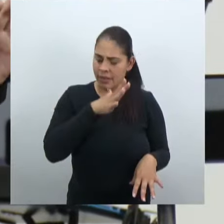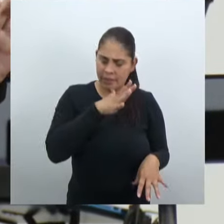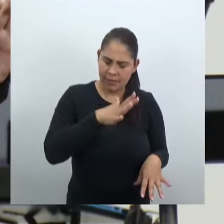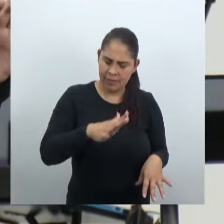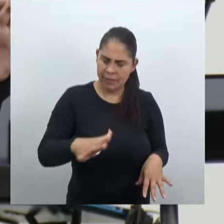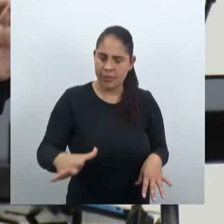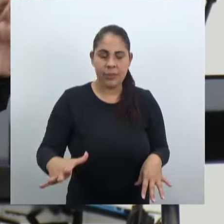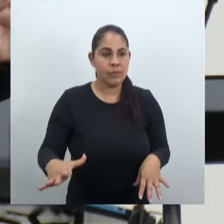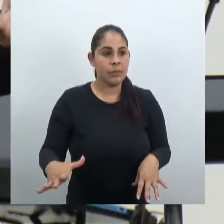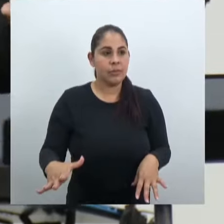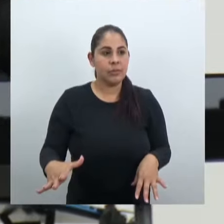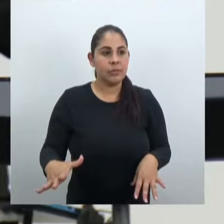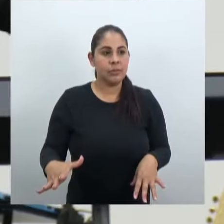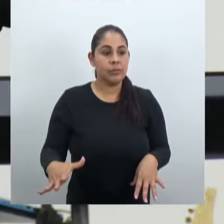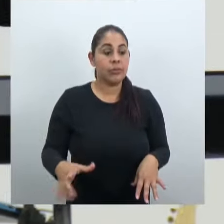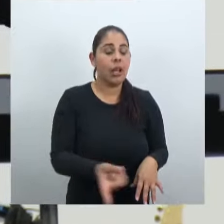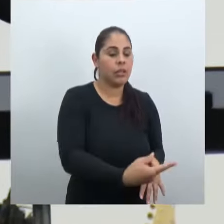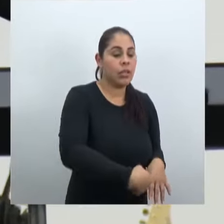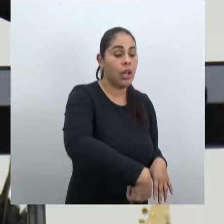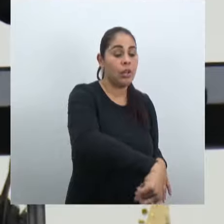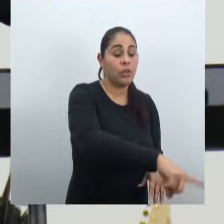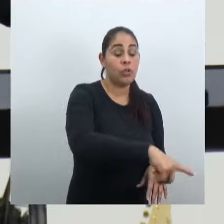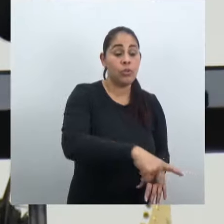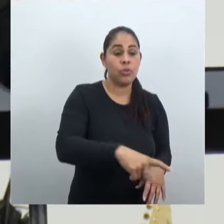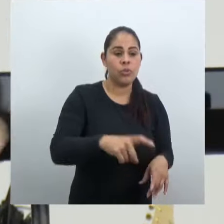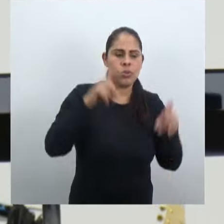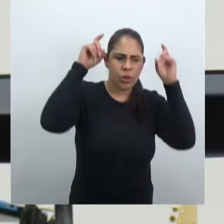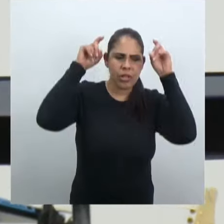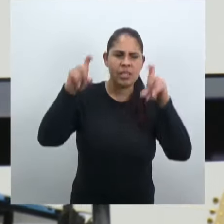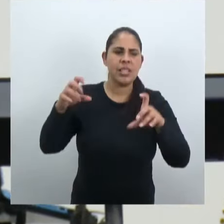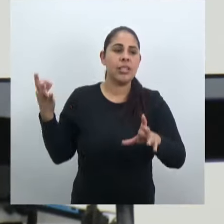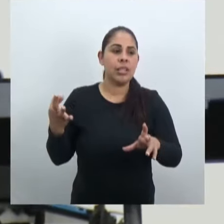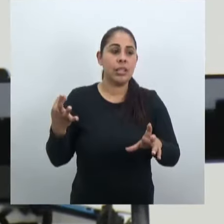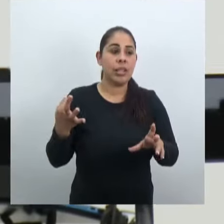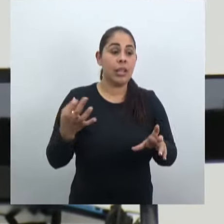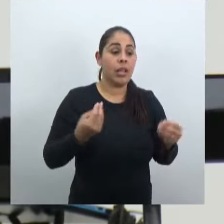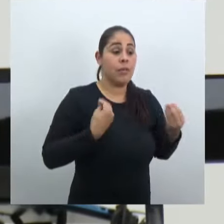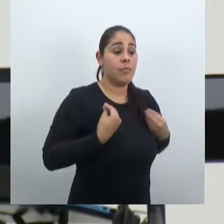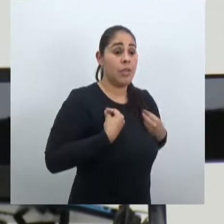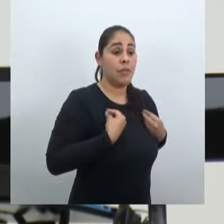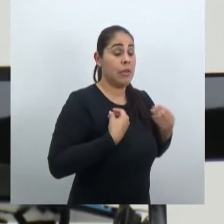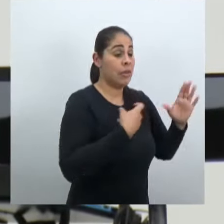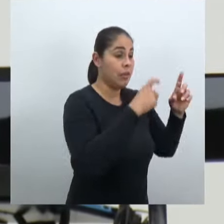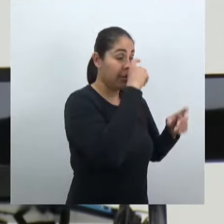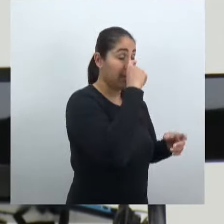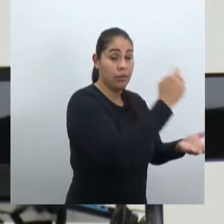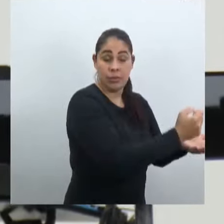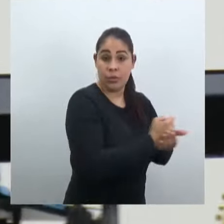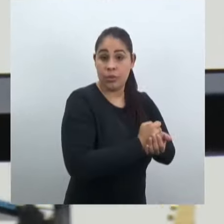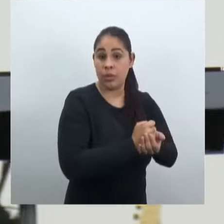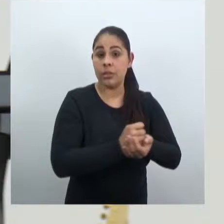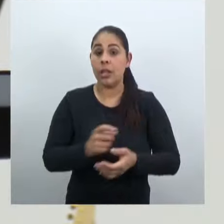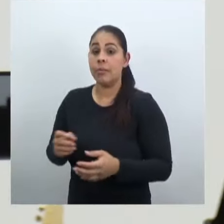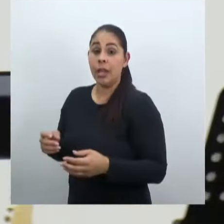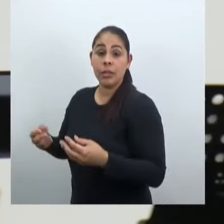impresionante, que te enseña lo que es vivir en el Antiguo Testamento y vivir bajo la gracia. Y dice en